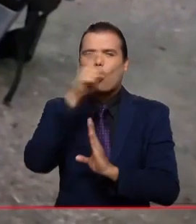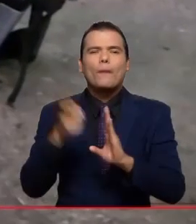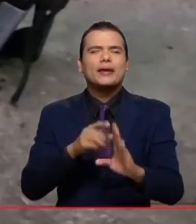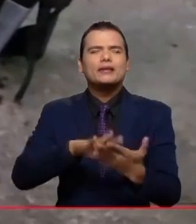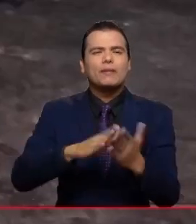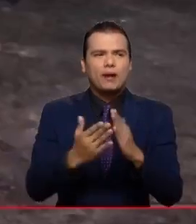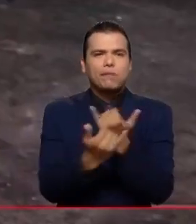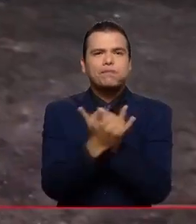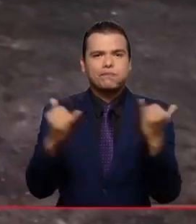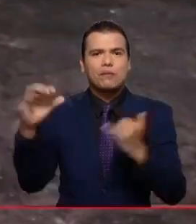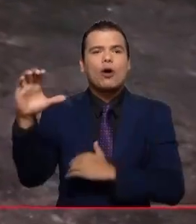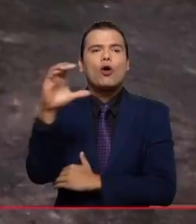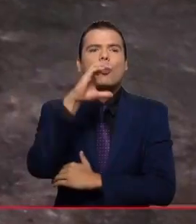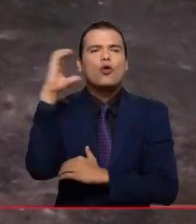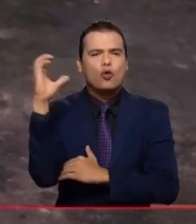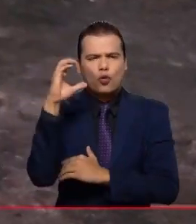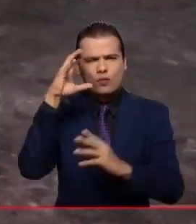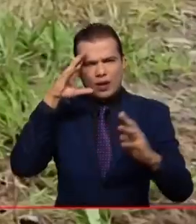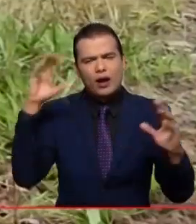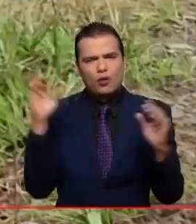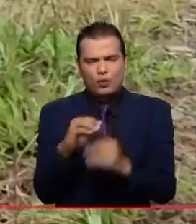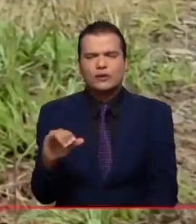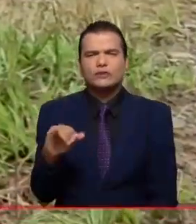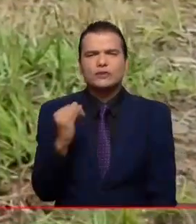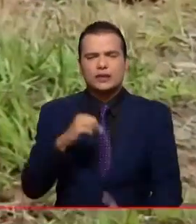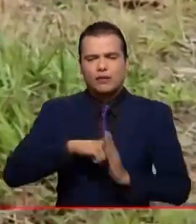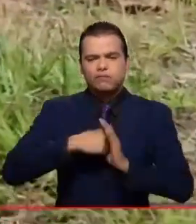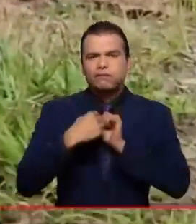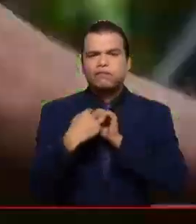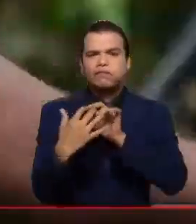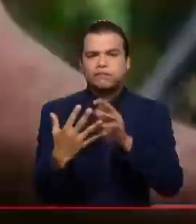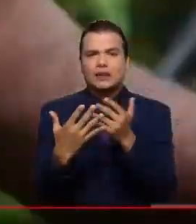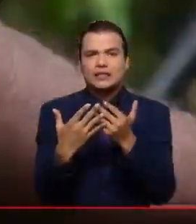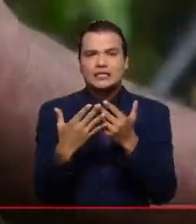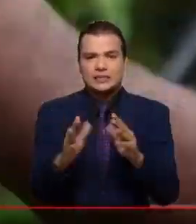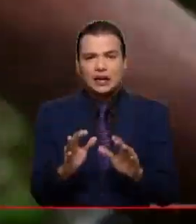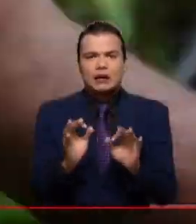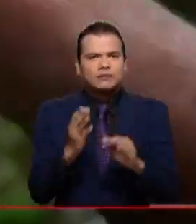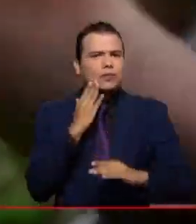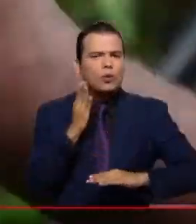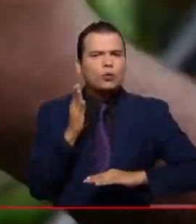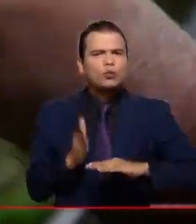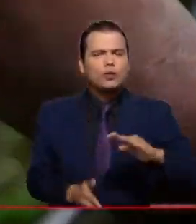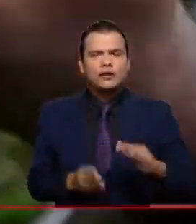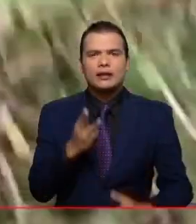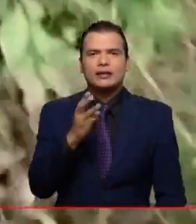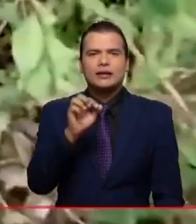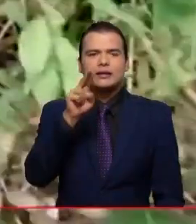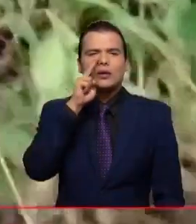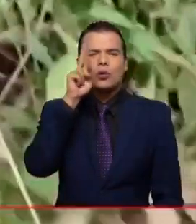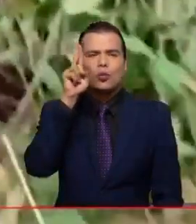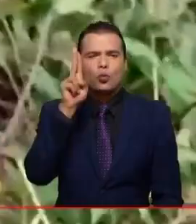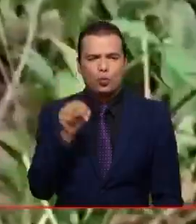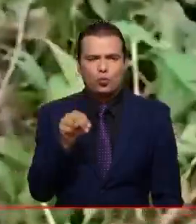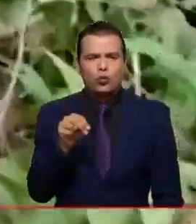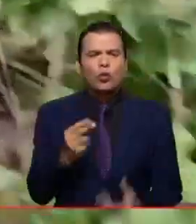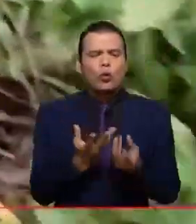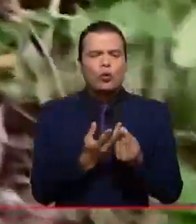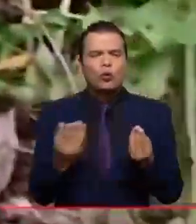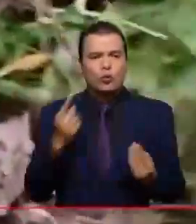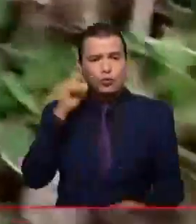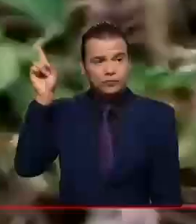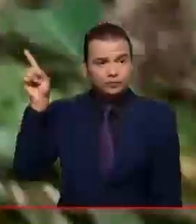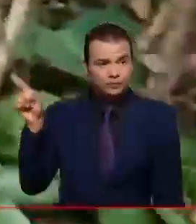El ELN, la segunda Marquetalia, el Estado Mayor Central, las Autodefensas Gaitanizas de Colombia y Sierra Nevada son